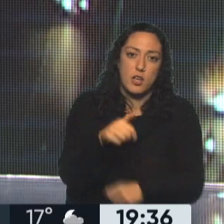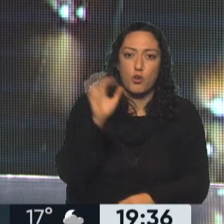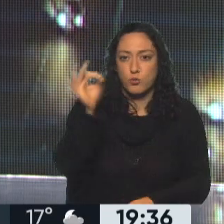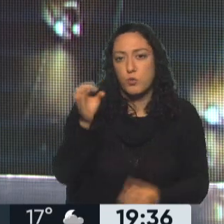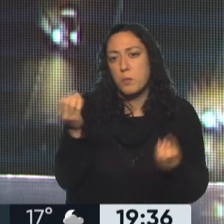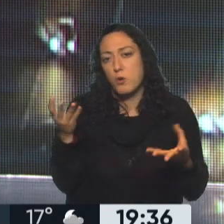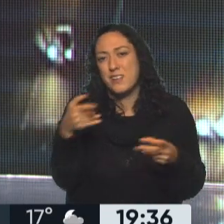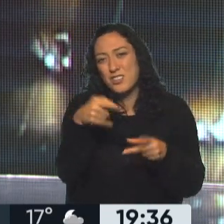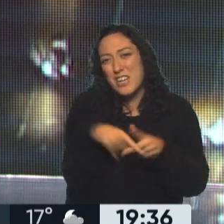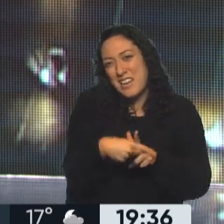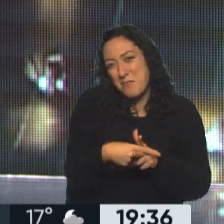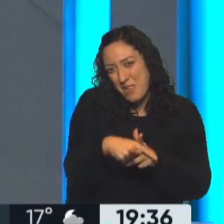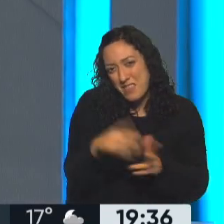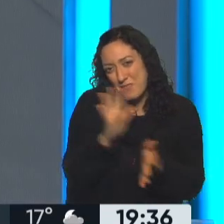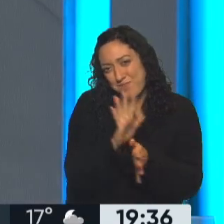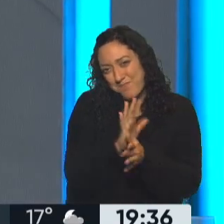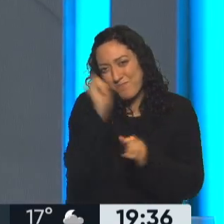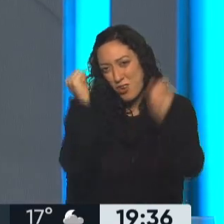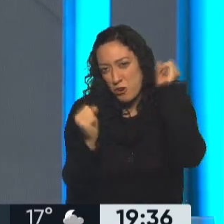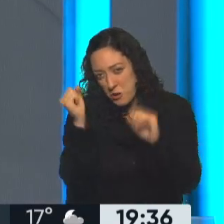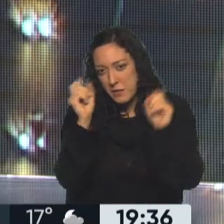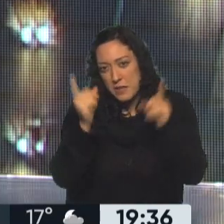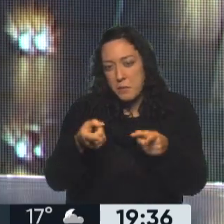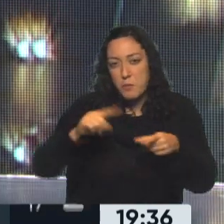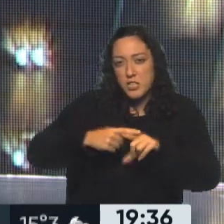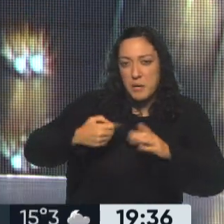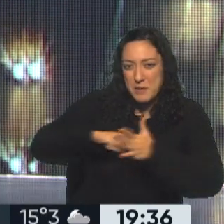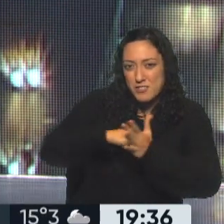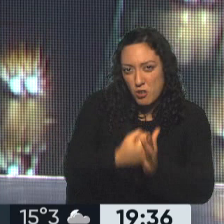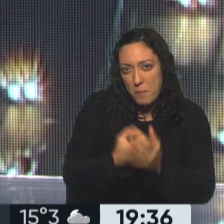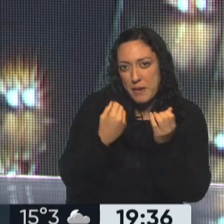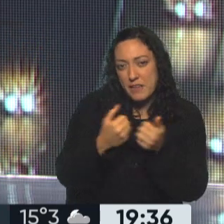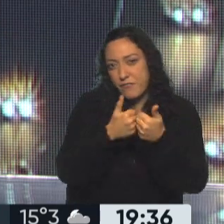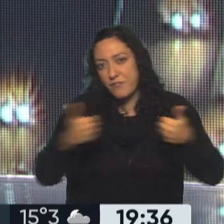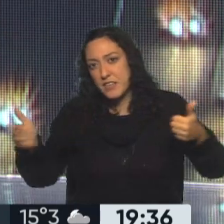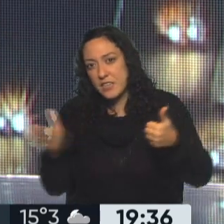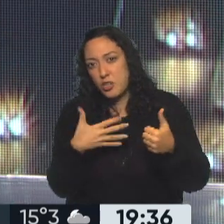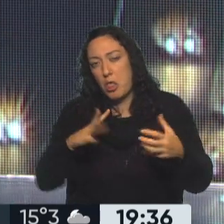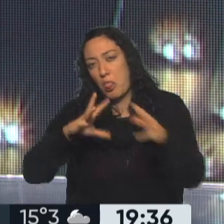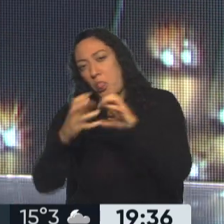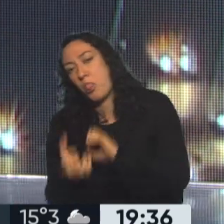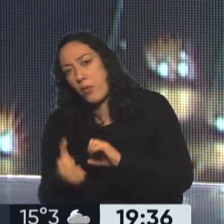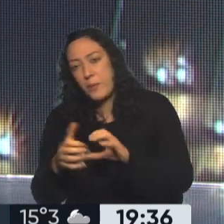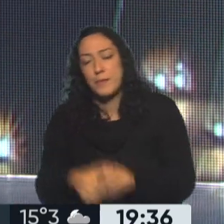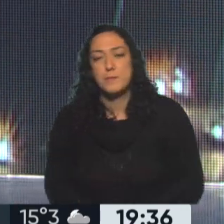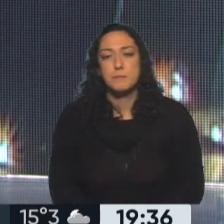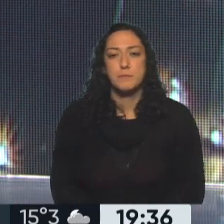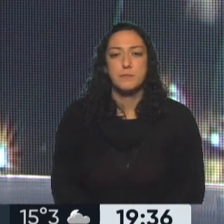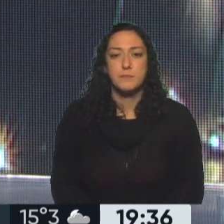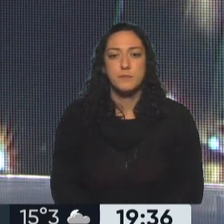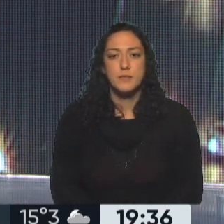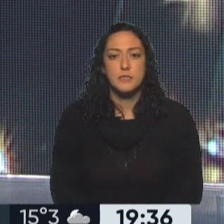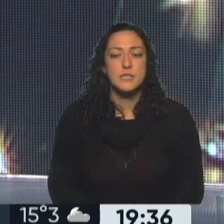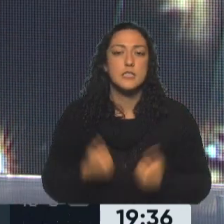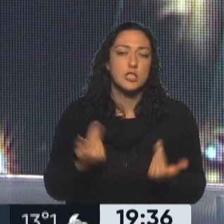porque es una herramienta que tienen económica, pero también de presión política, para que el Frente de Todos llegue mucho más desgastado, ¿no? Entonces me parece